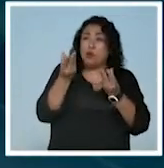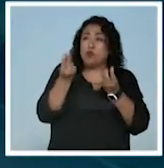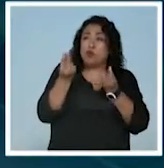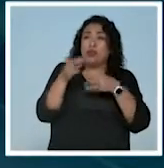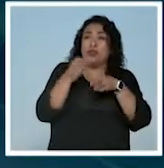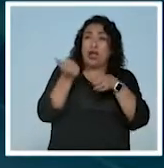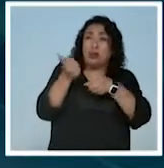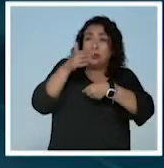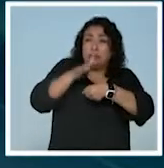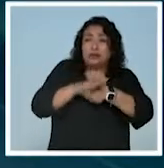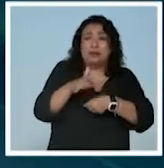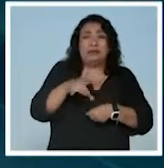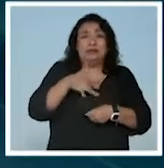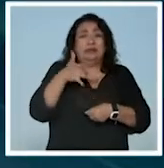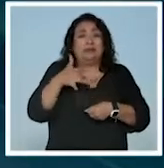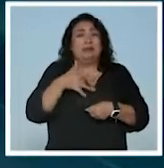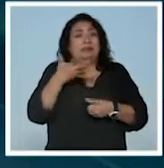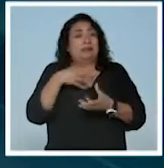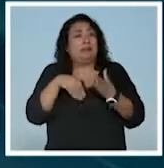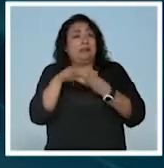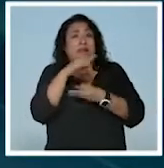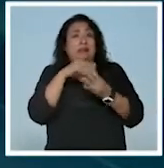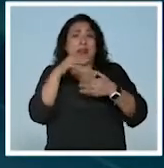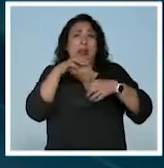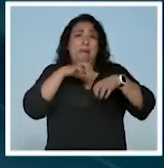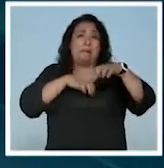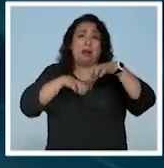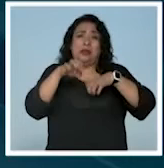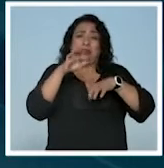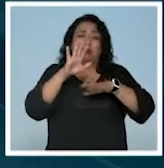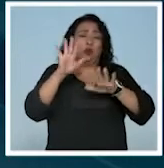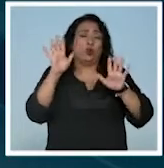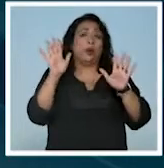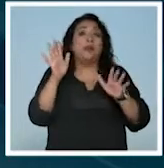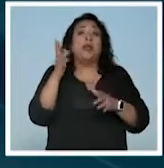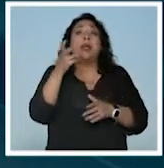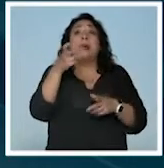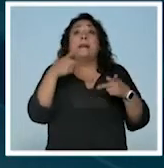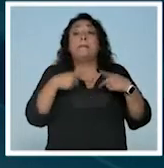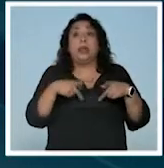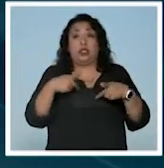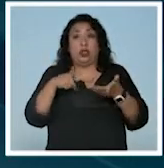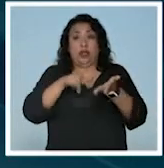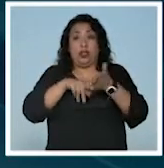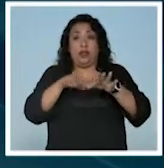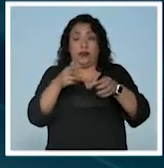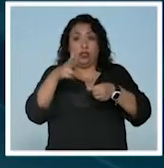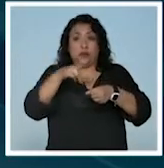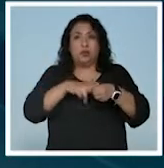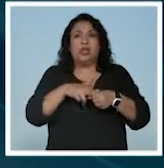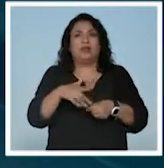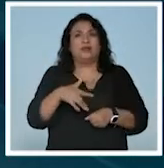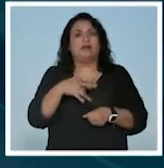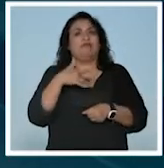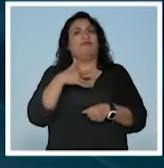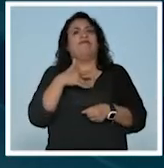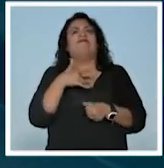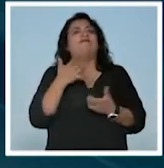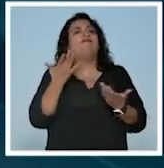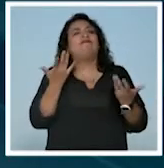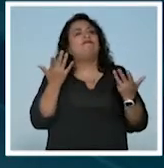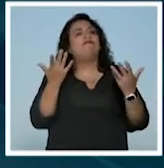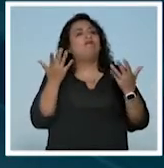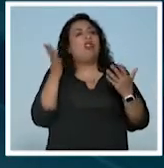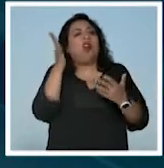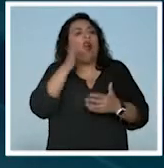y la sensación de que la rentabilidad empresarial es el fin, el personal hospitalario experimenta la pérdida de sentido